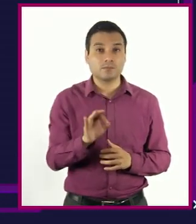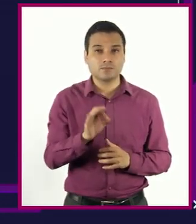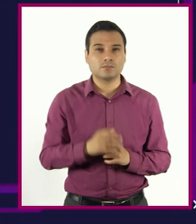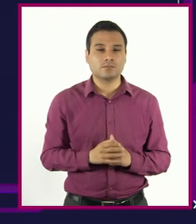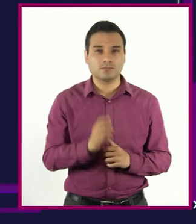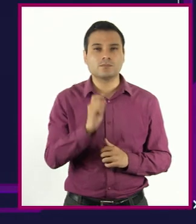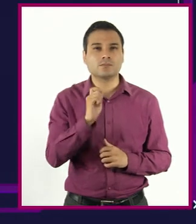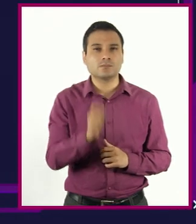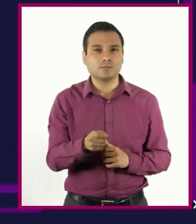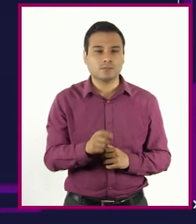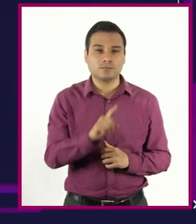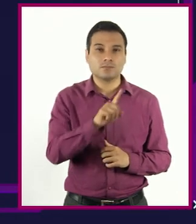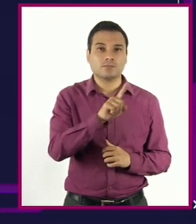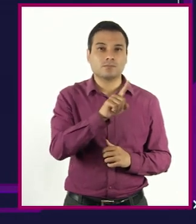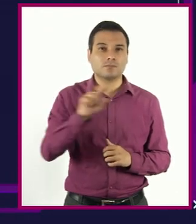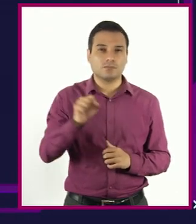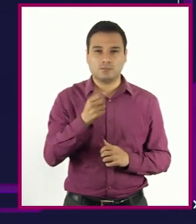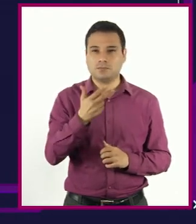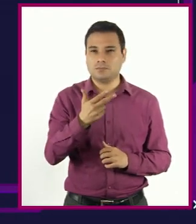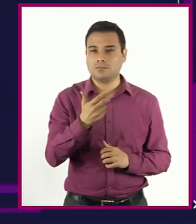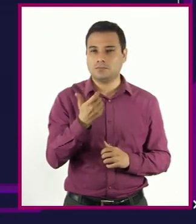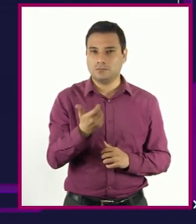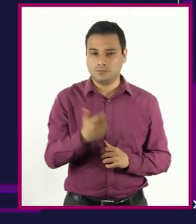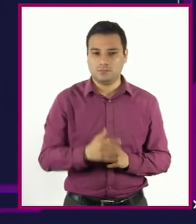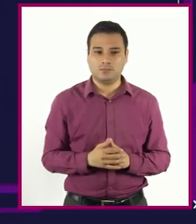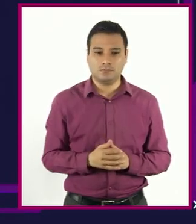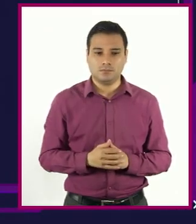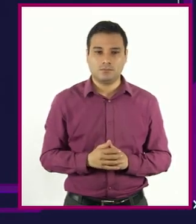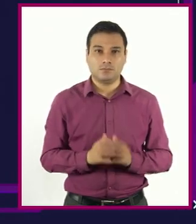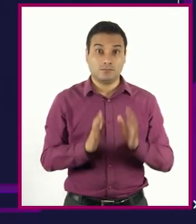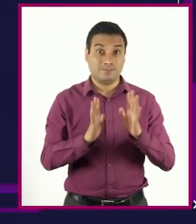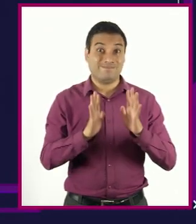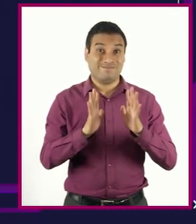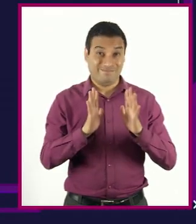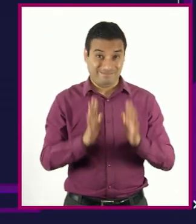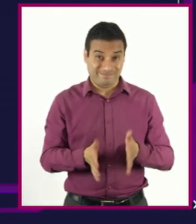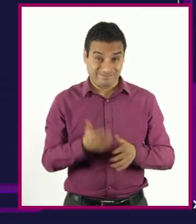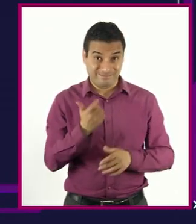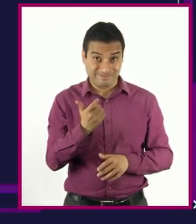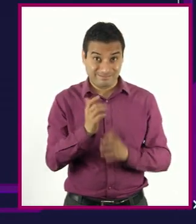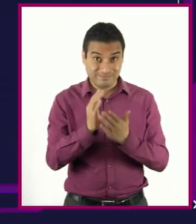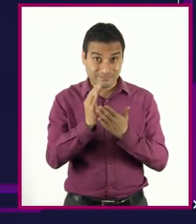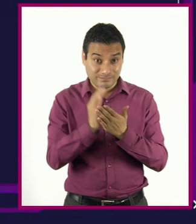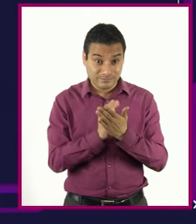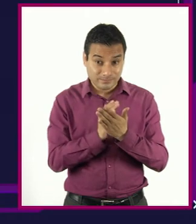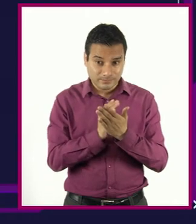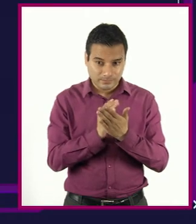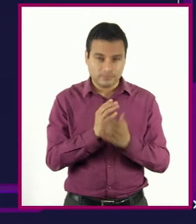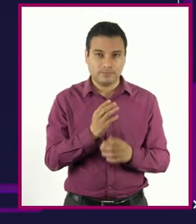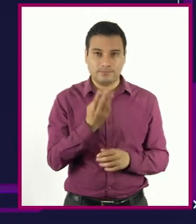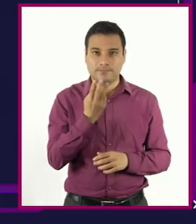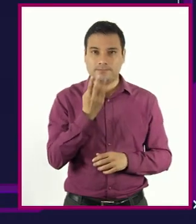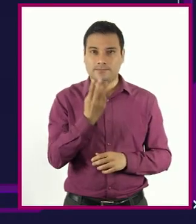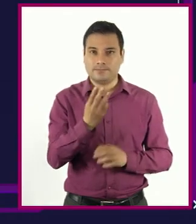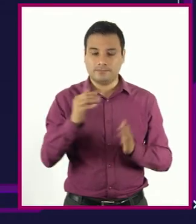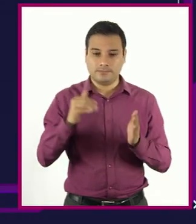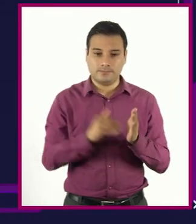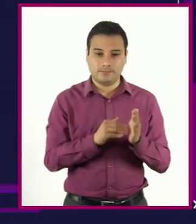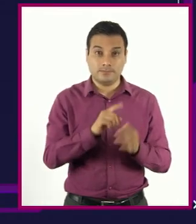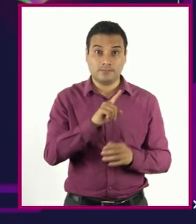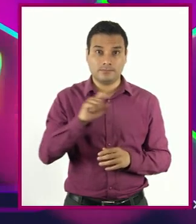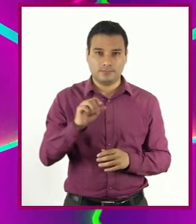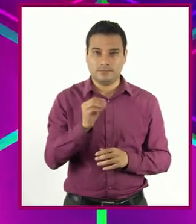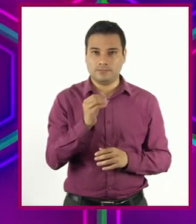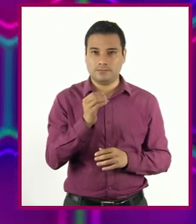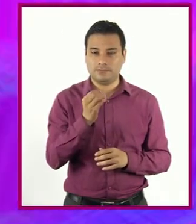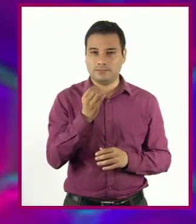a 168 pesos, que al restarlo del precio rebajado, se obtienen 3,192